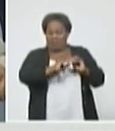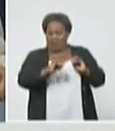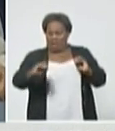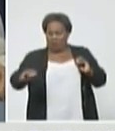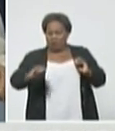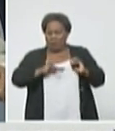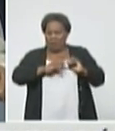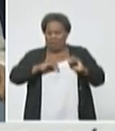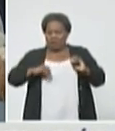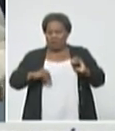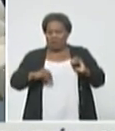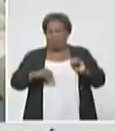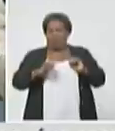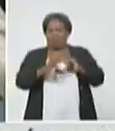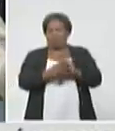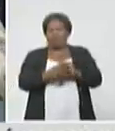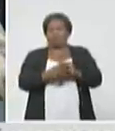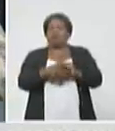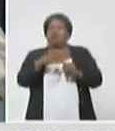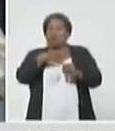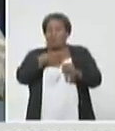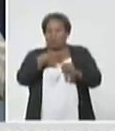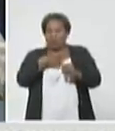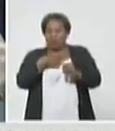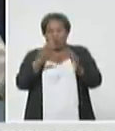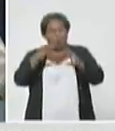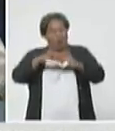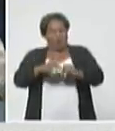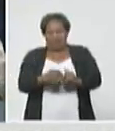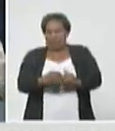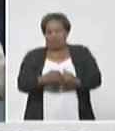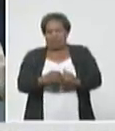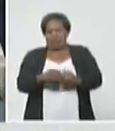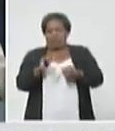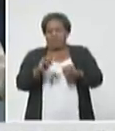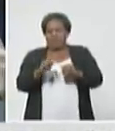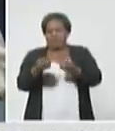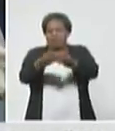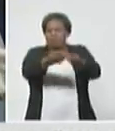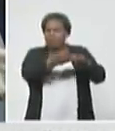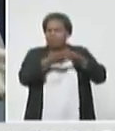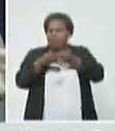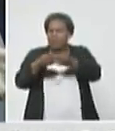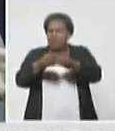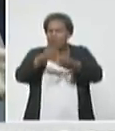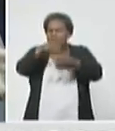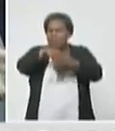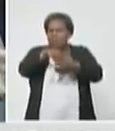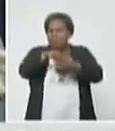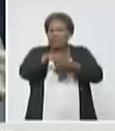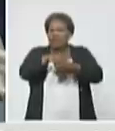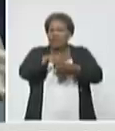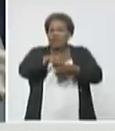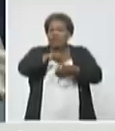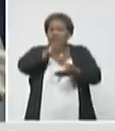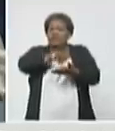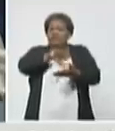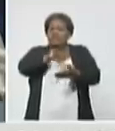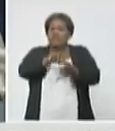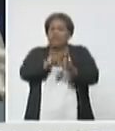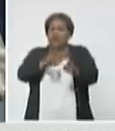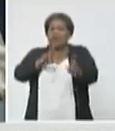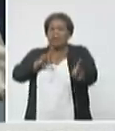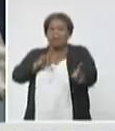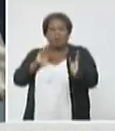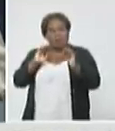de estar. Y de hecho no hemos tenido esas transmisiones dentro de los centros de aislamiento